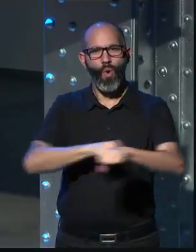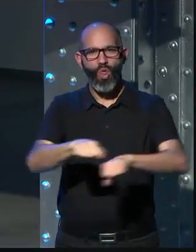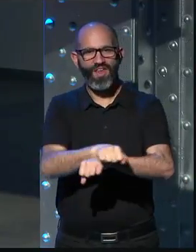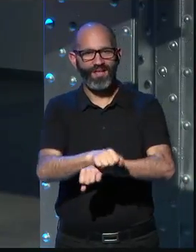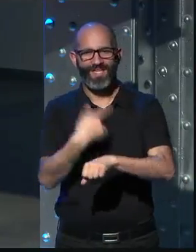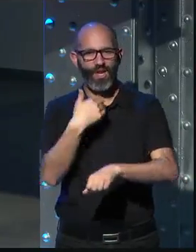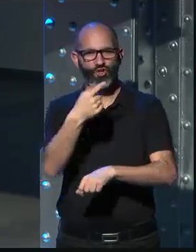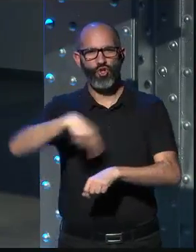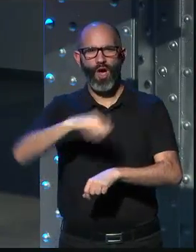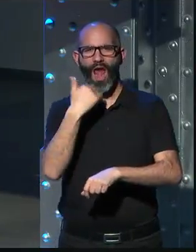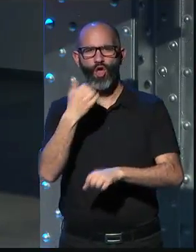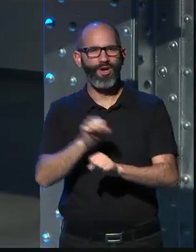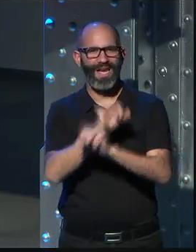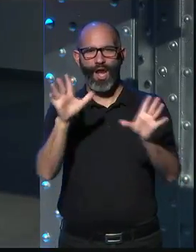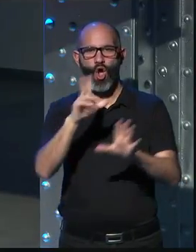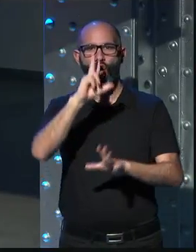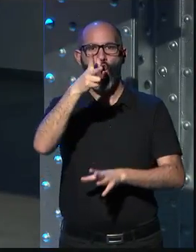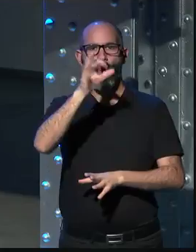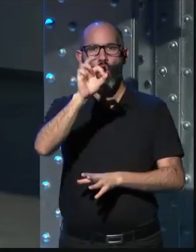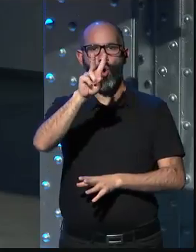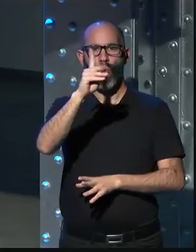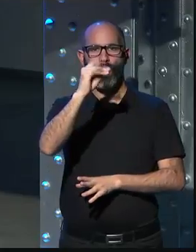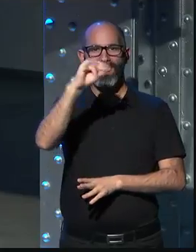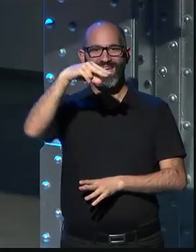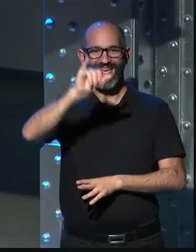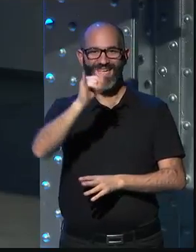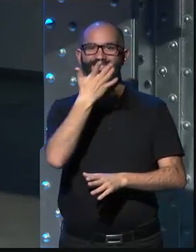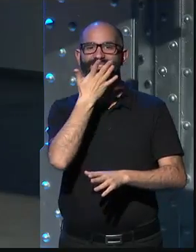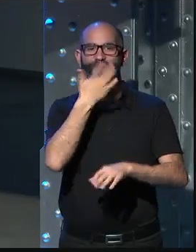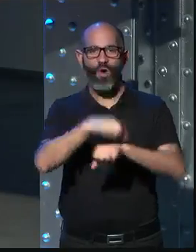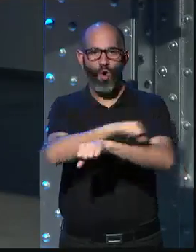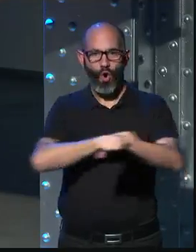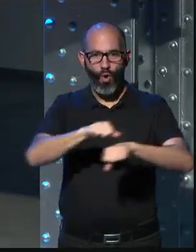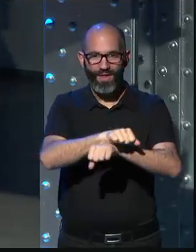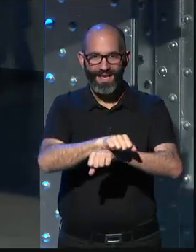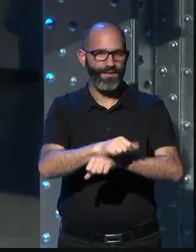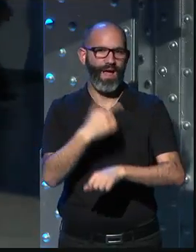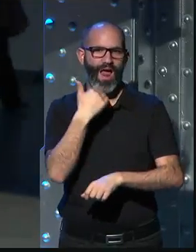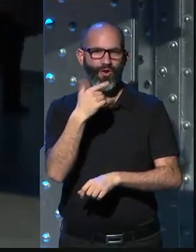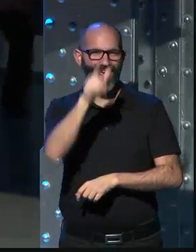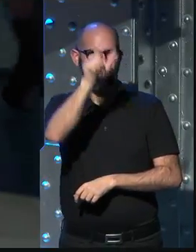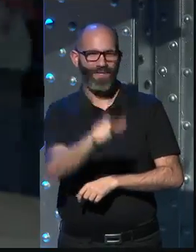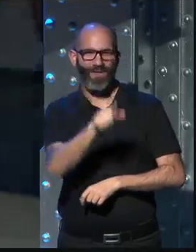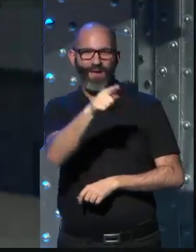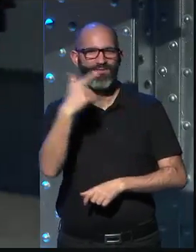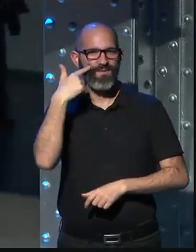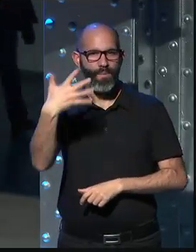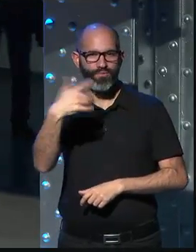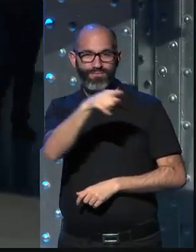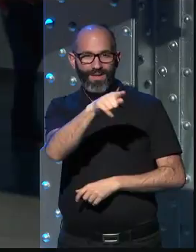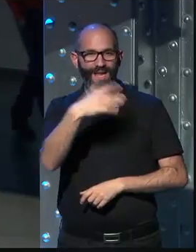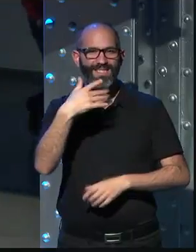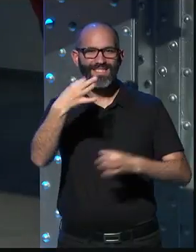claro que Houdini fue, sobre todo, y entre muchas otras cosas,